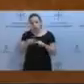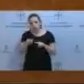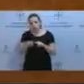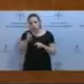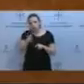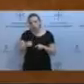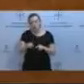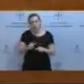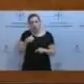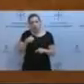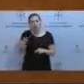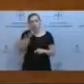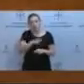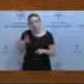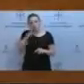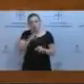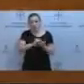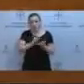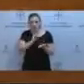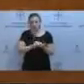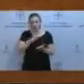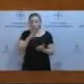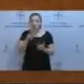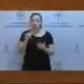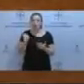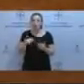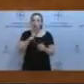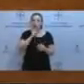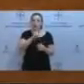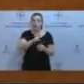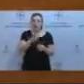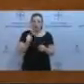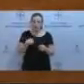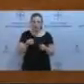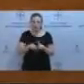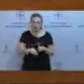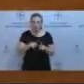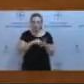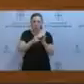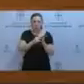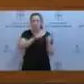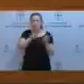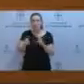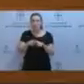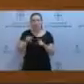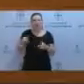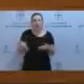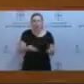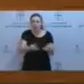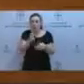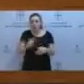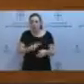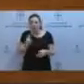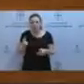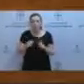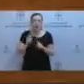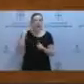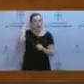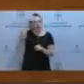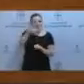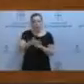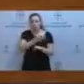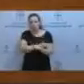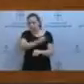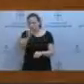de repetir, que explica por qué todavía no hemos anunciado del triple aniversario de Covadonga un plan, que explica lo del Camino de Santiago y que explica lo del perro románico y muchas más cosas que se han